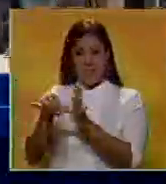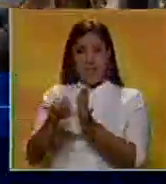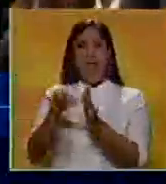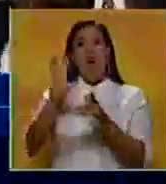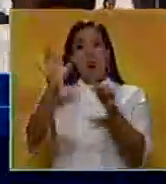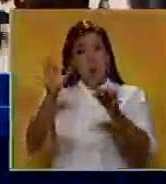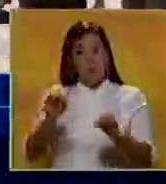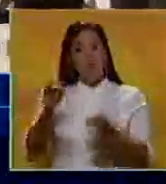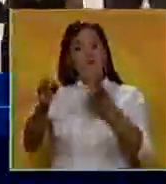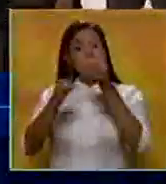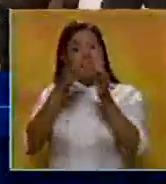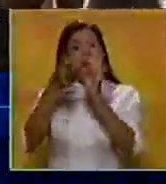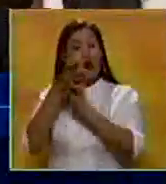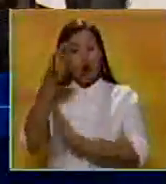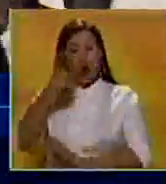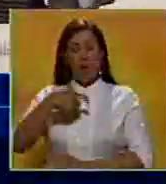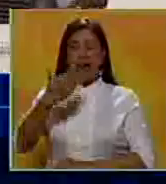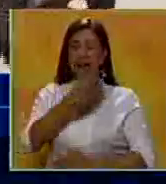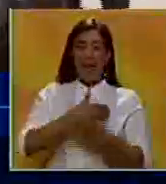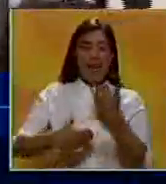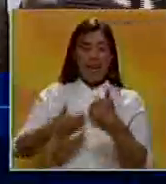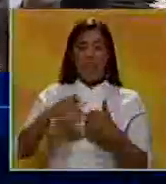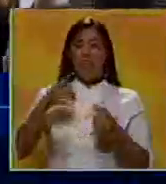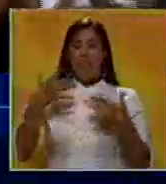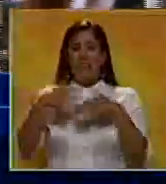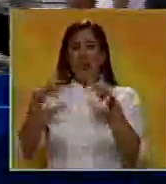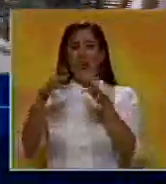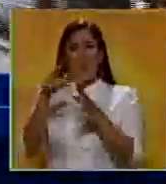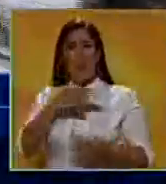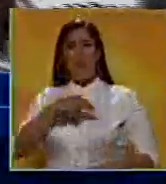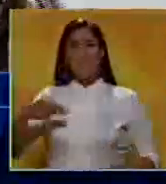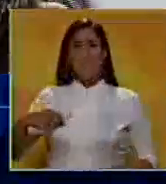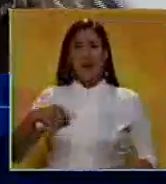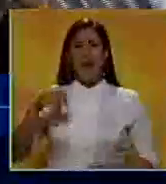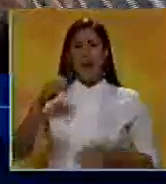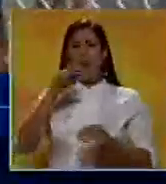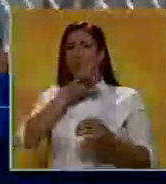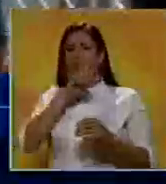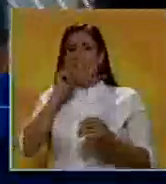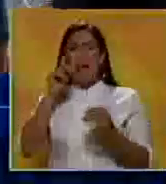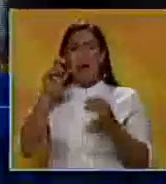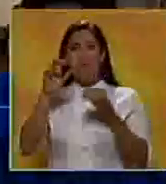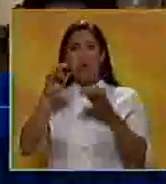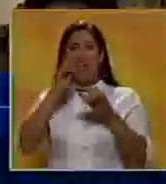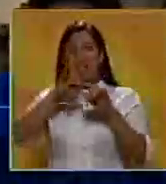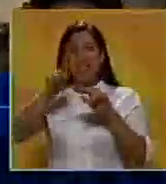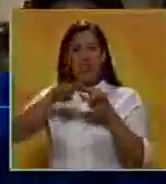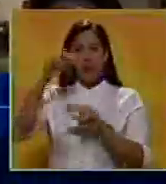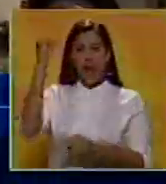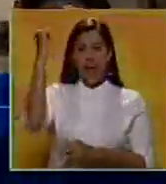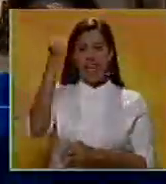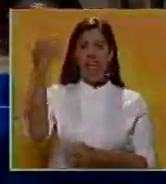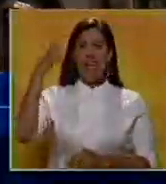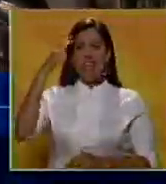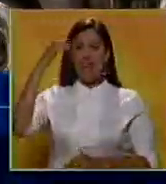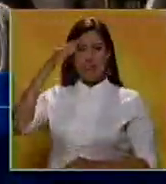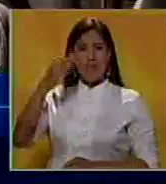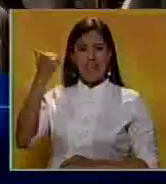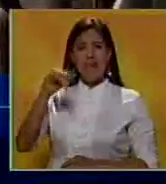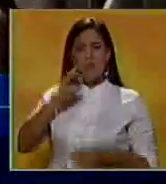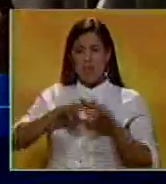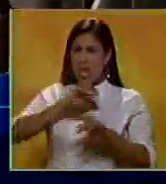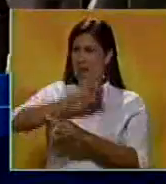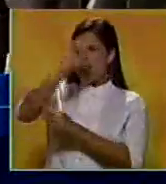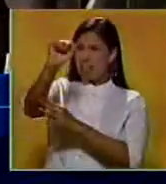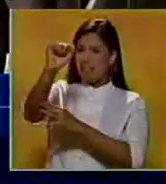extraoficialmente se conoció que fue herido por integrantes de la banda Los cachorros la misma responsable del asesinato de los guardias del